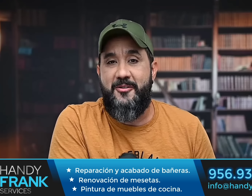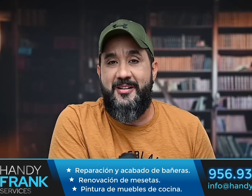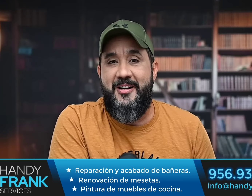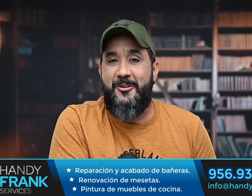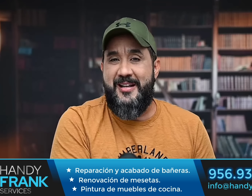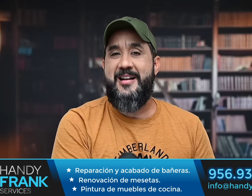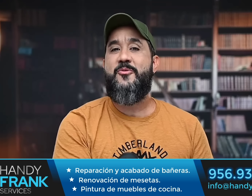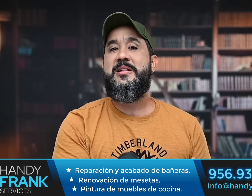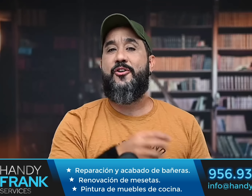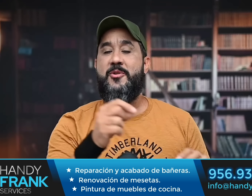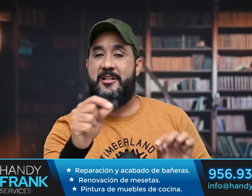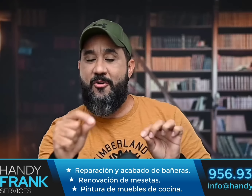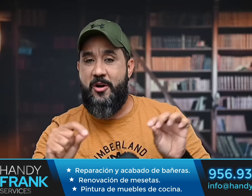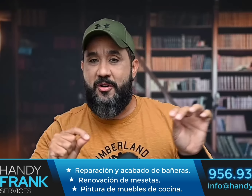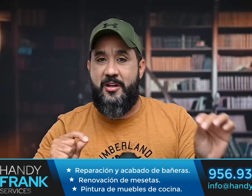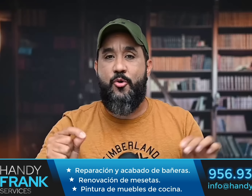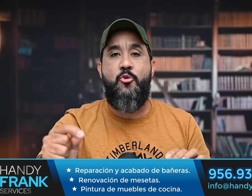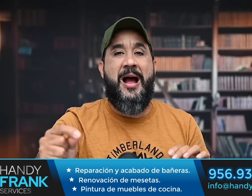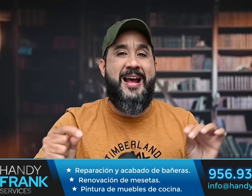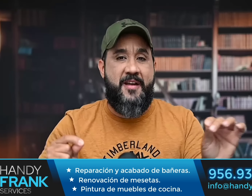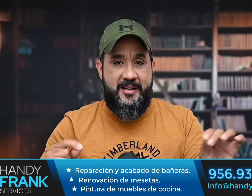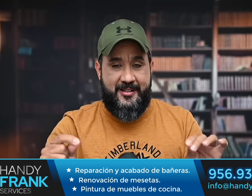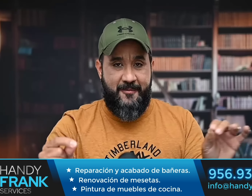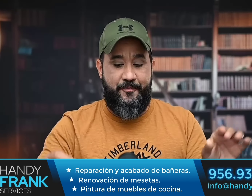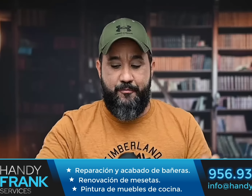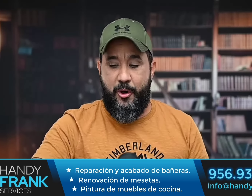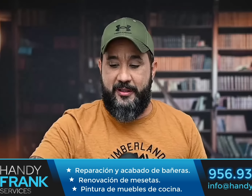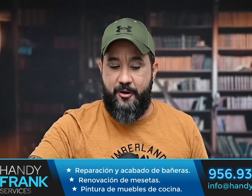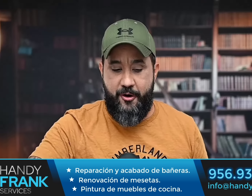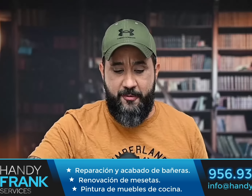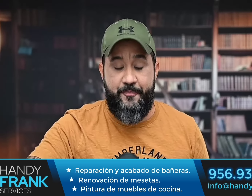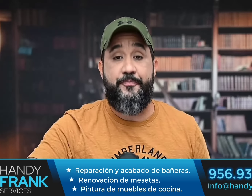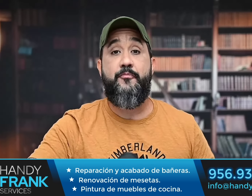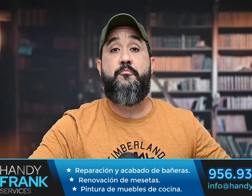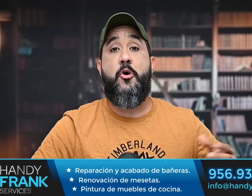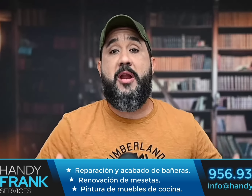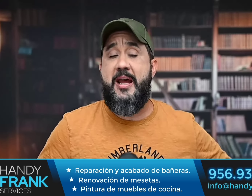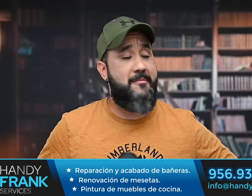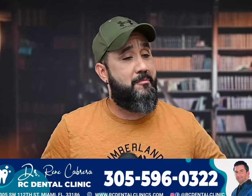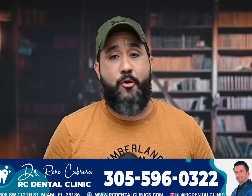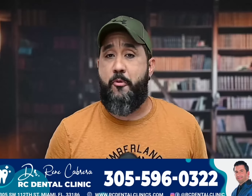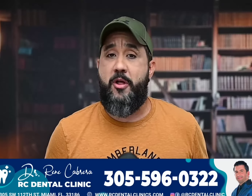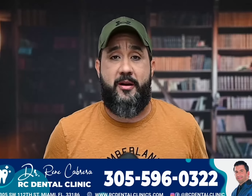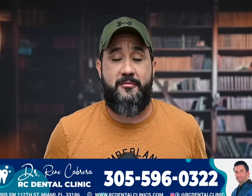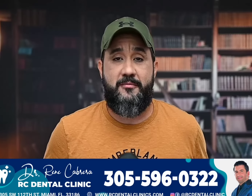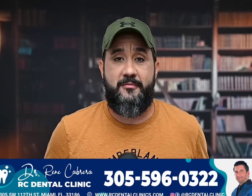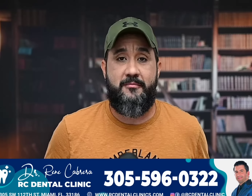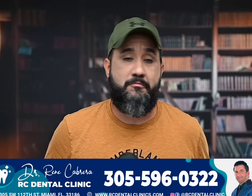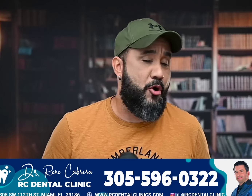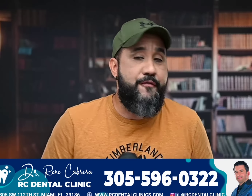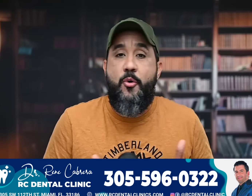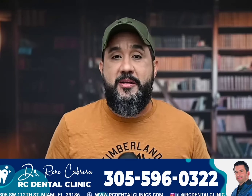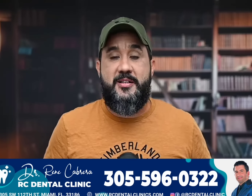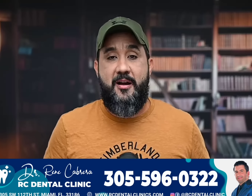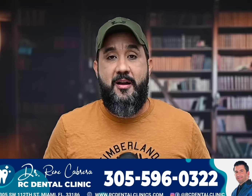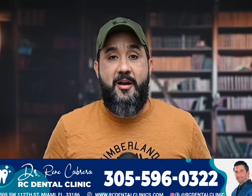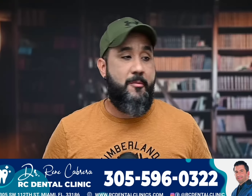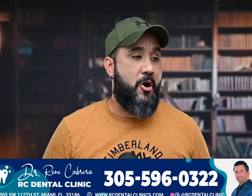hacerlo ustedes se dan cuenta cómo se está jugando aquí un ajedrez político No por qué Por poder por